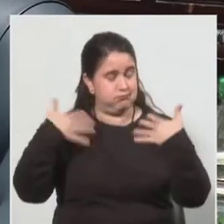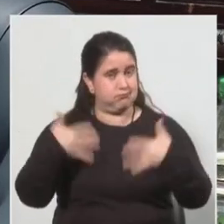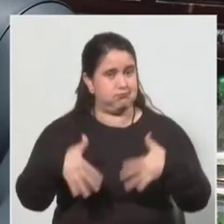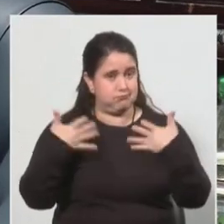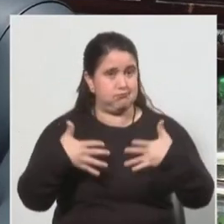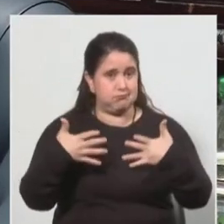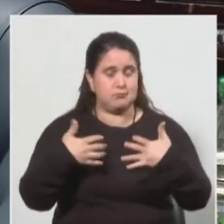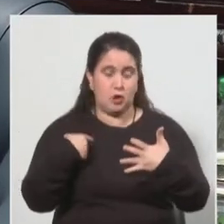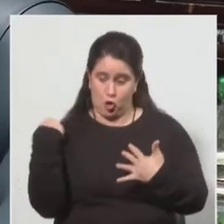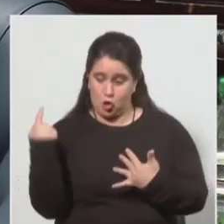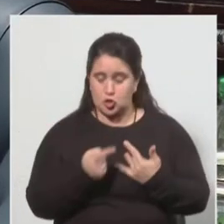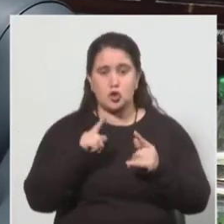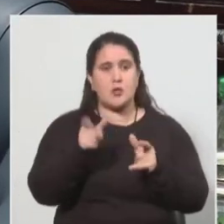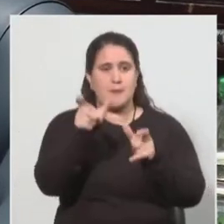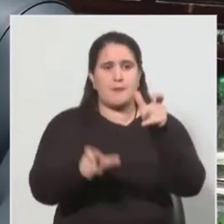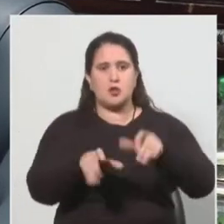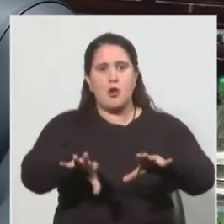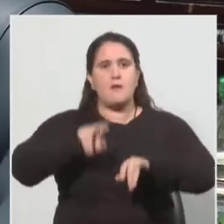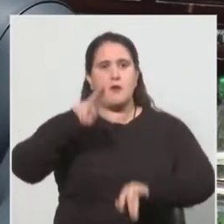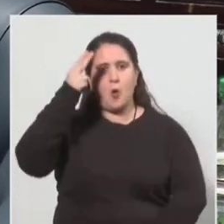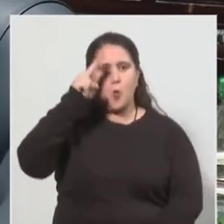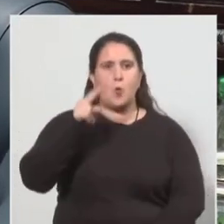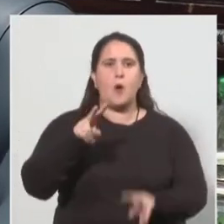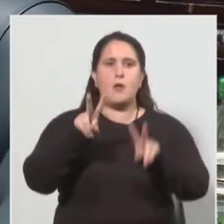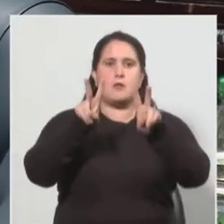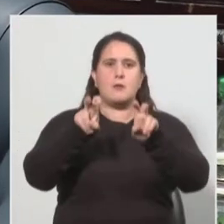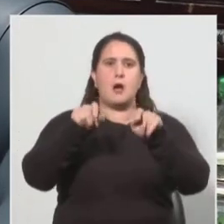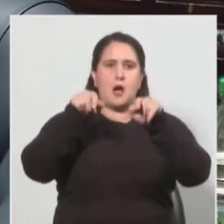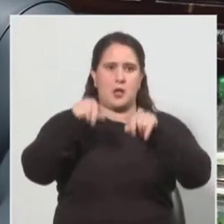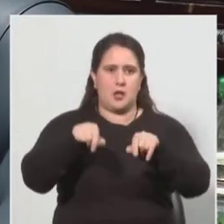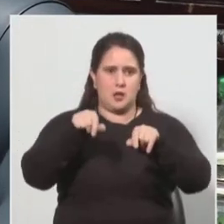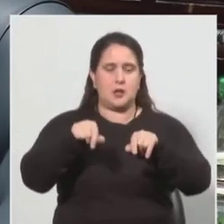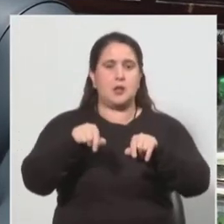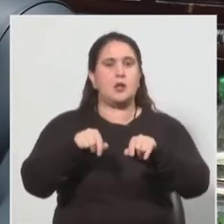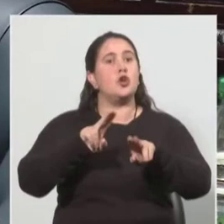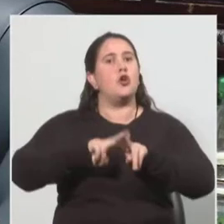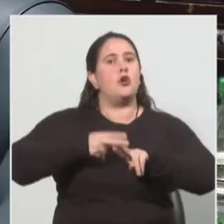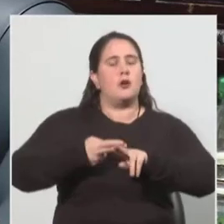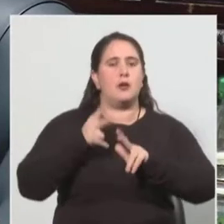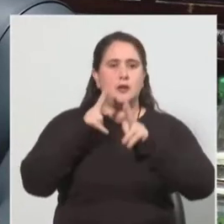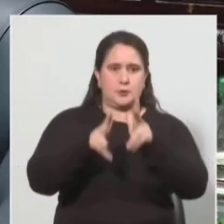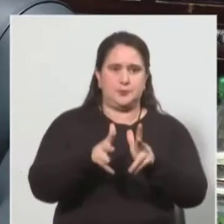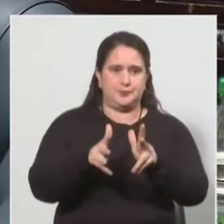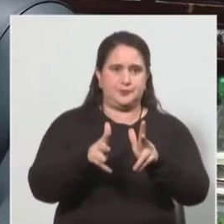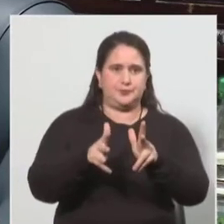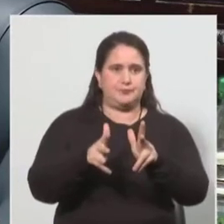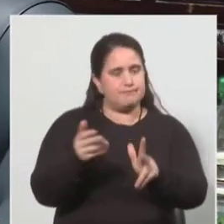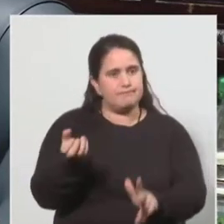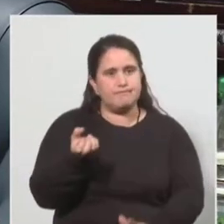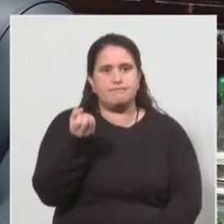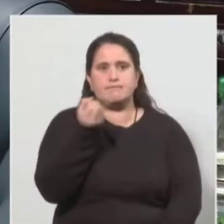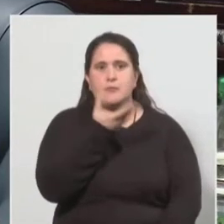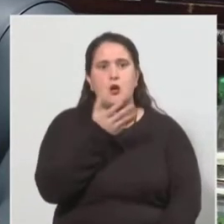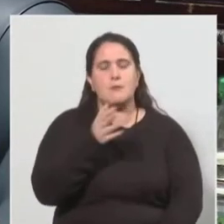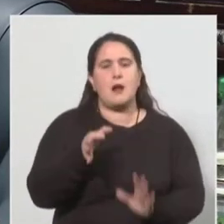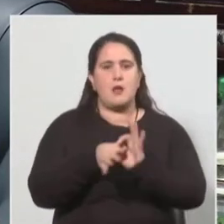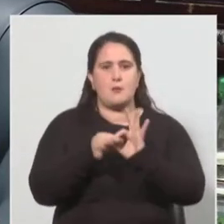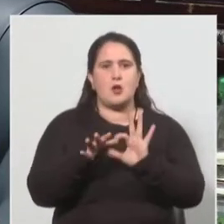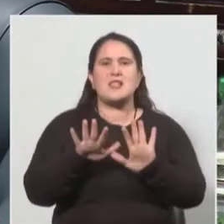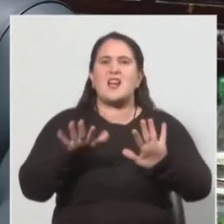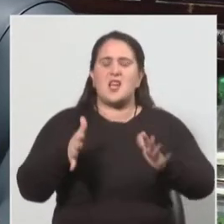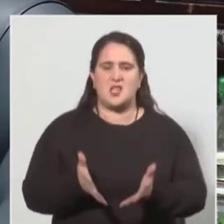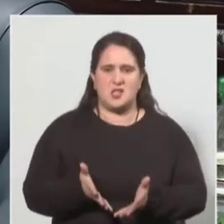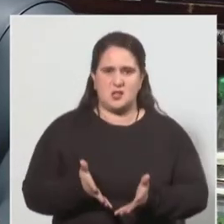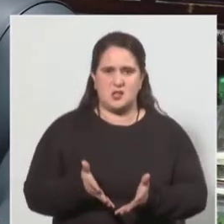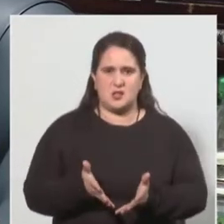tenemos y que tiene toda la ciudadanía uruguaya con respecto a este tema. Y reitero, lo mejor para la democracia